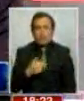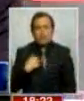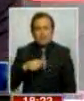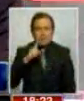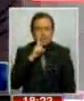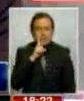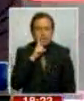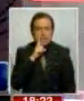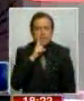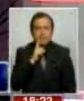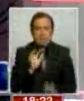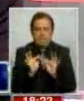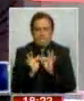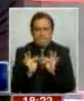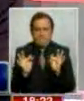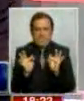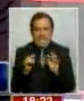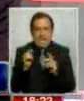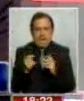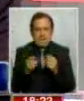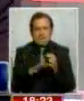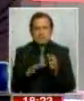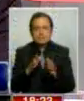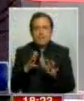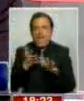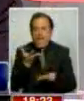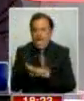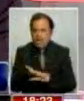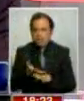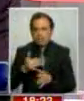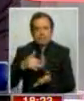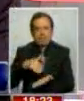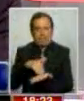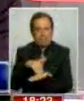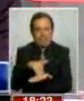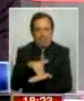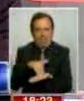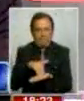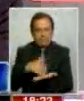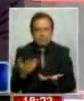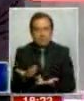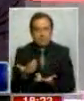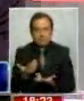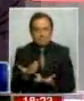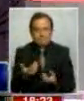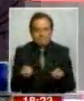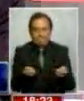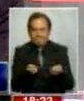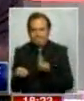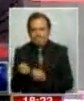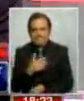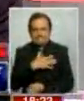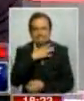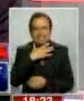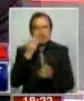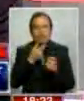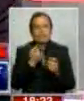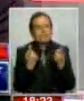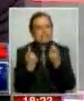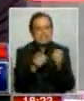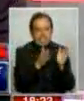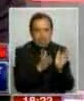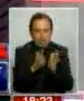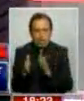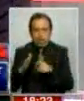fiscales estructuralmente en déficit. Y lo que se necesita es tener un orden fiscal que nos lleve a un